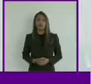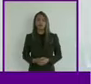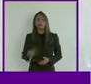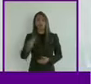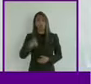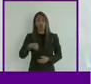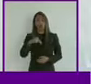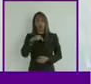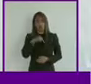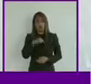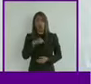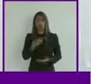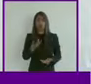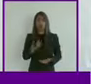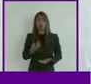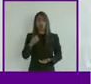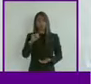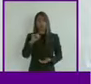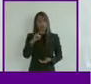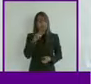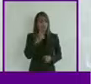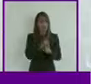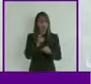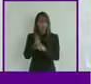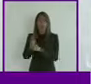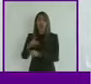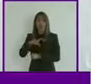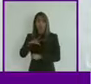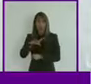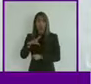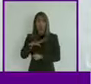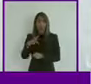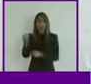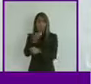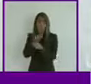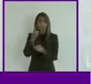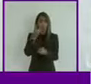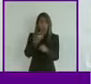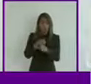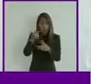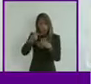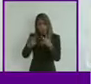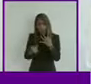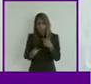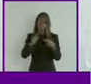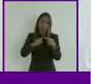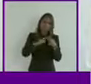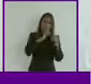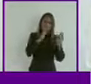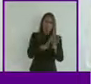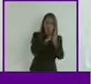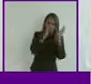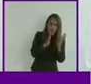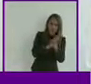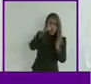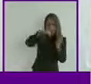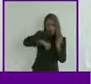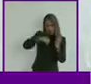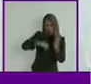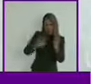Nosotros tenemos las oportunidades a la mano, por decirlo así. Tenemos la oportunidad de participar en eventos como